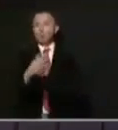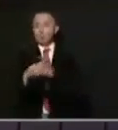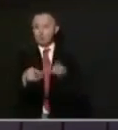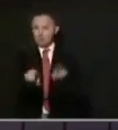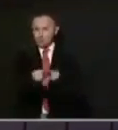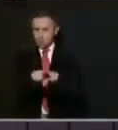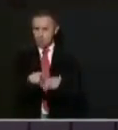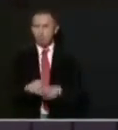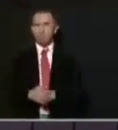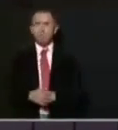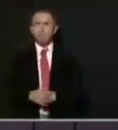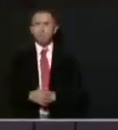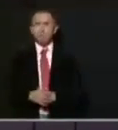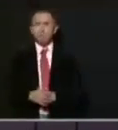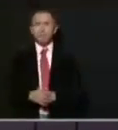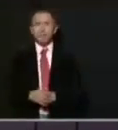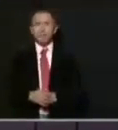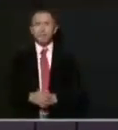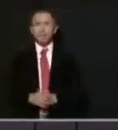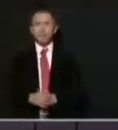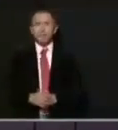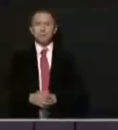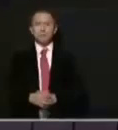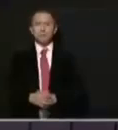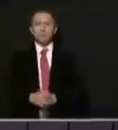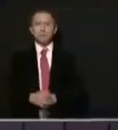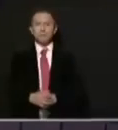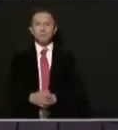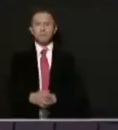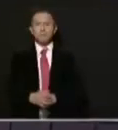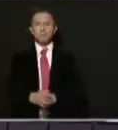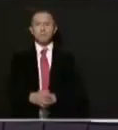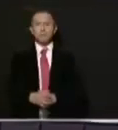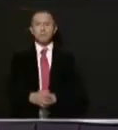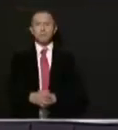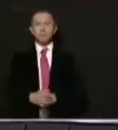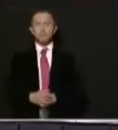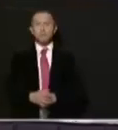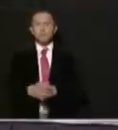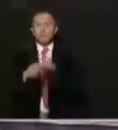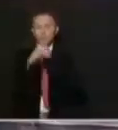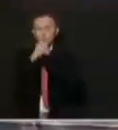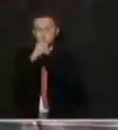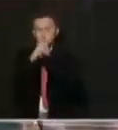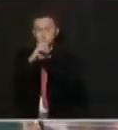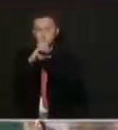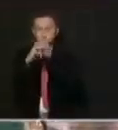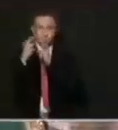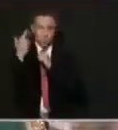Caracoles. Nosotros volteamos hacia Palacio Nacional y levantando la mano repetimos estas palabras. Caracol suena.